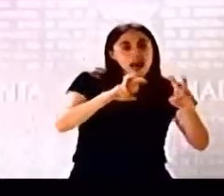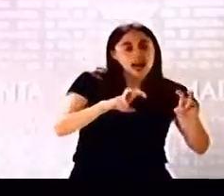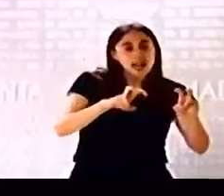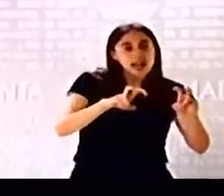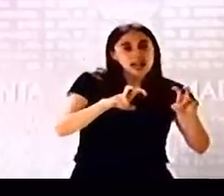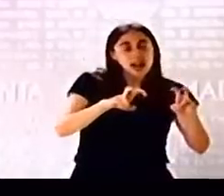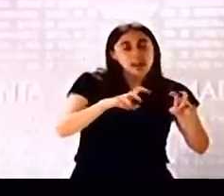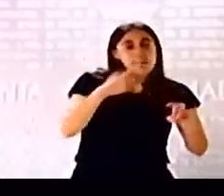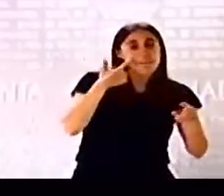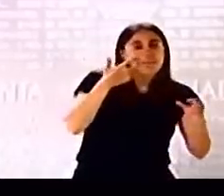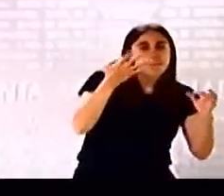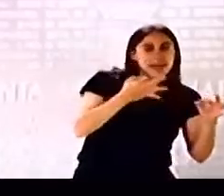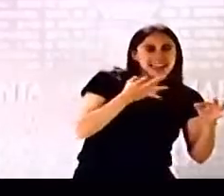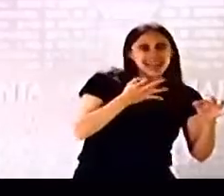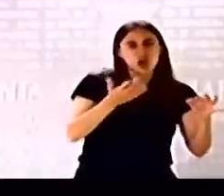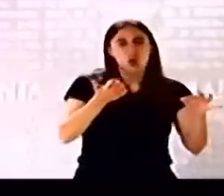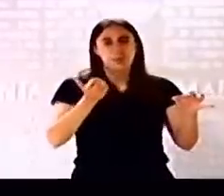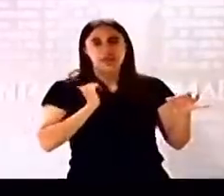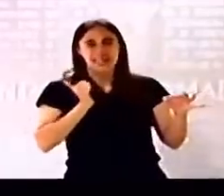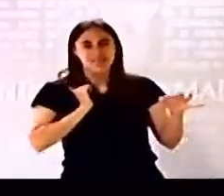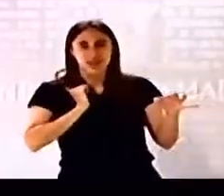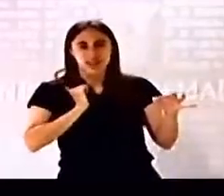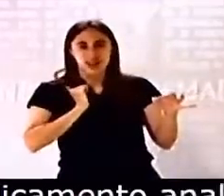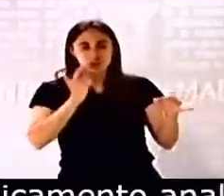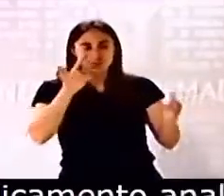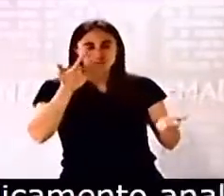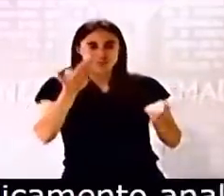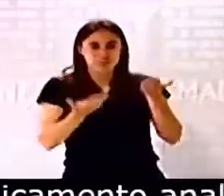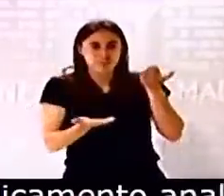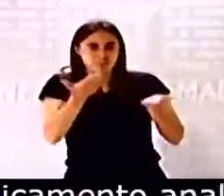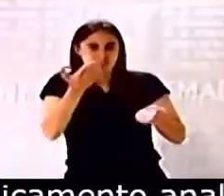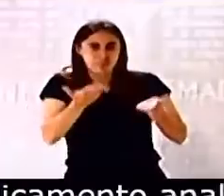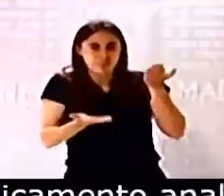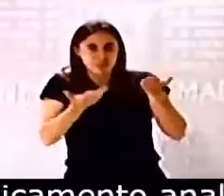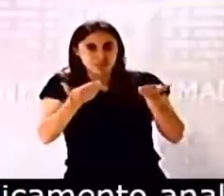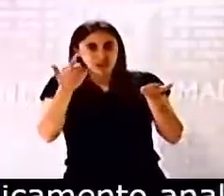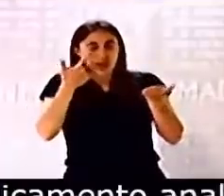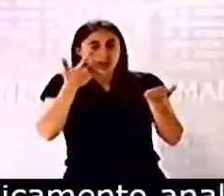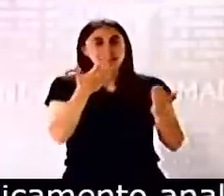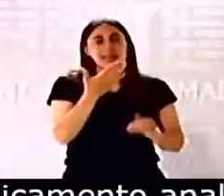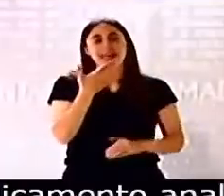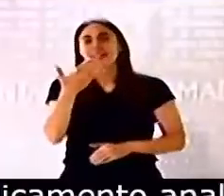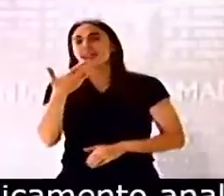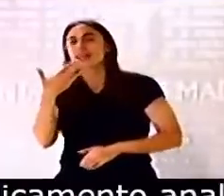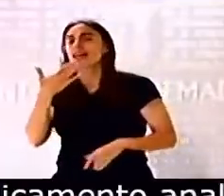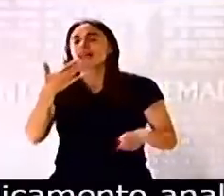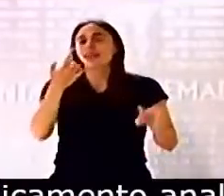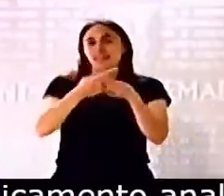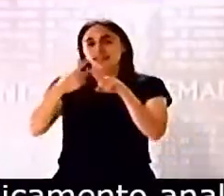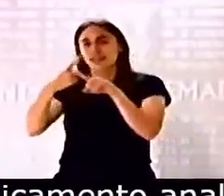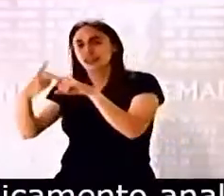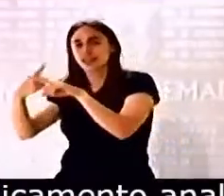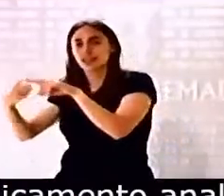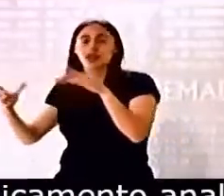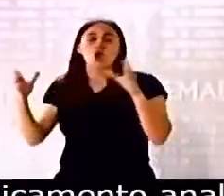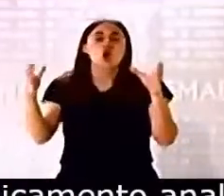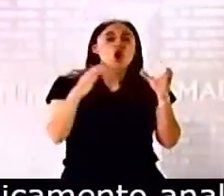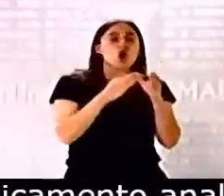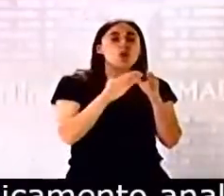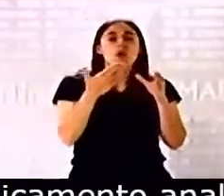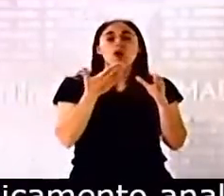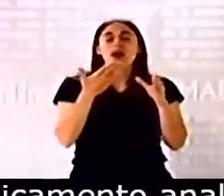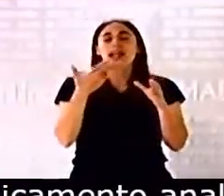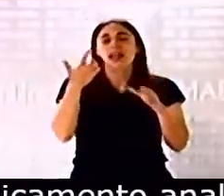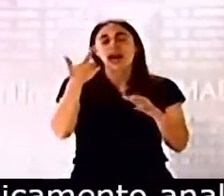riesgo-beneficio no de forma global en todas las edades, sino que lo analice en las diferentes edades, por grupos de edad, para valorar su